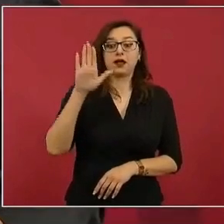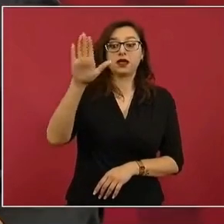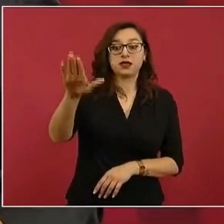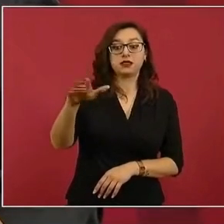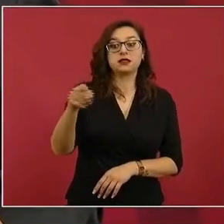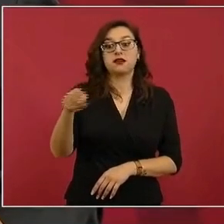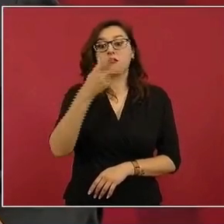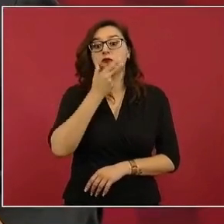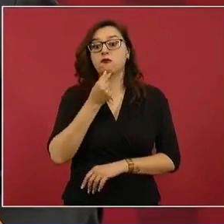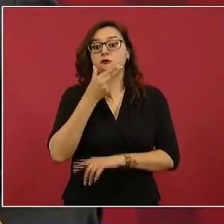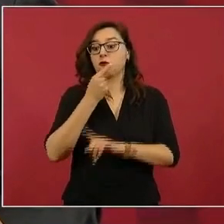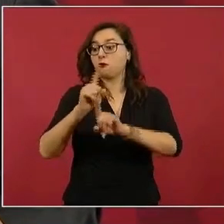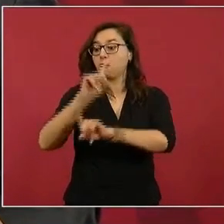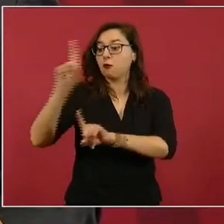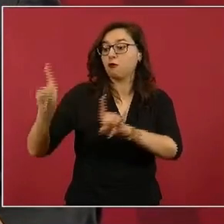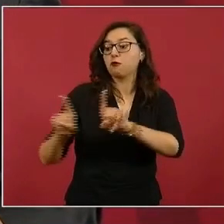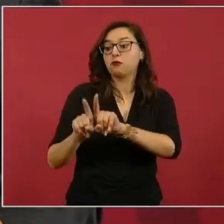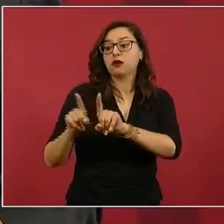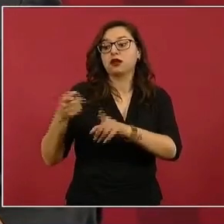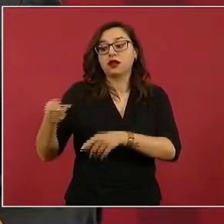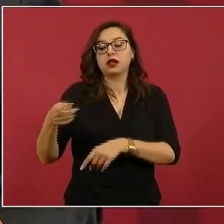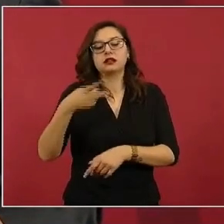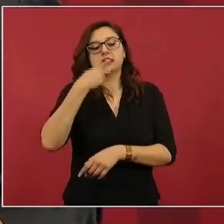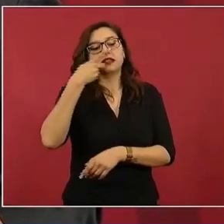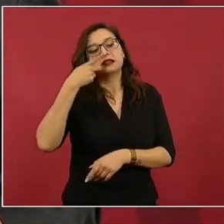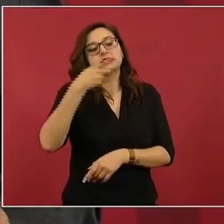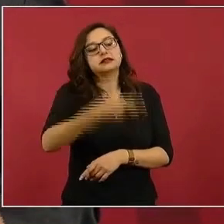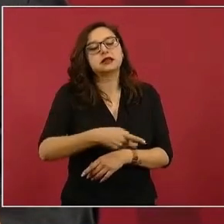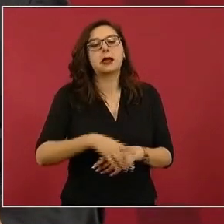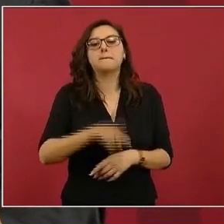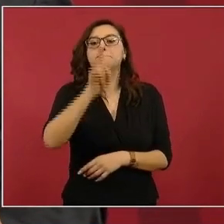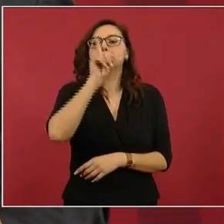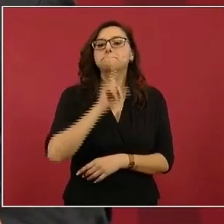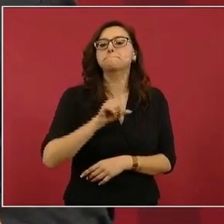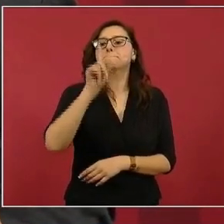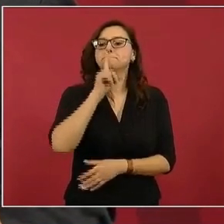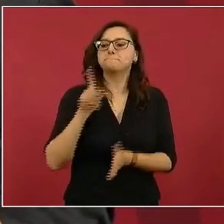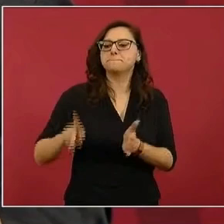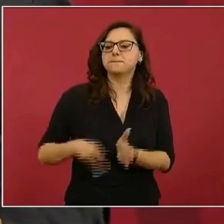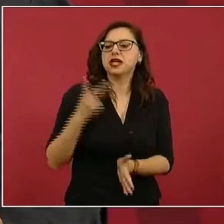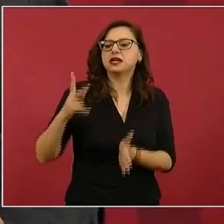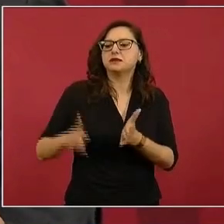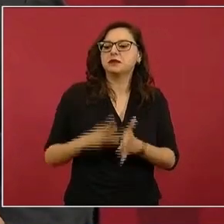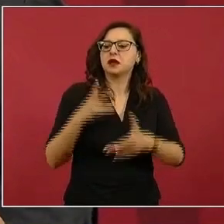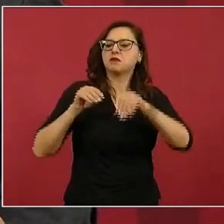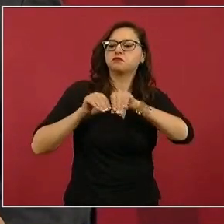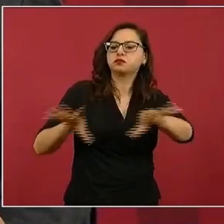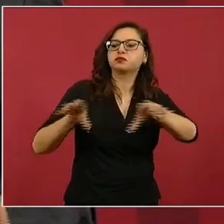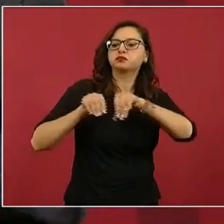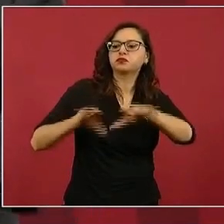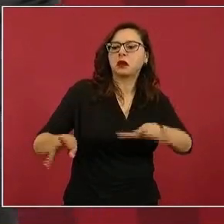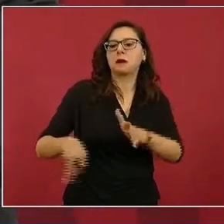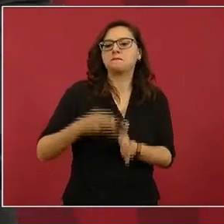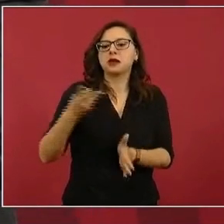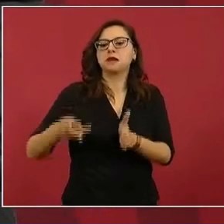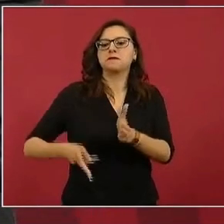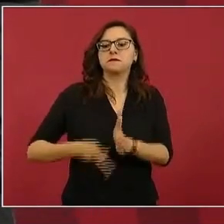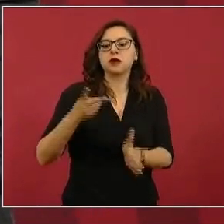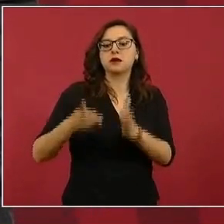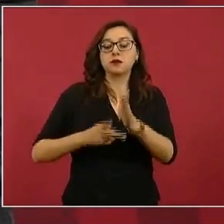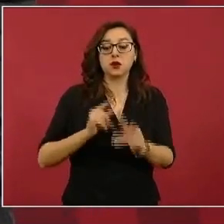una mentira que se repite muchas veces, puede convertirse en verdad. Antes de